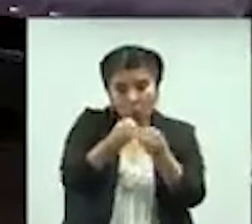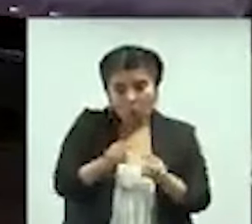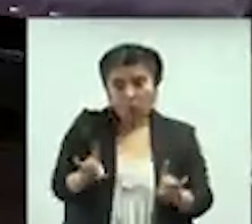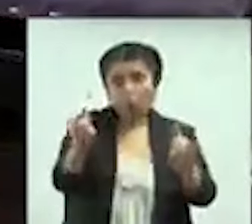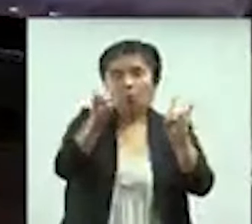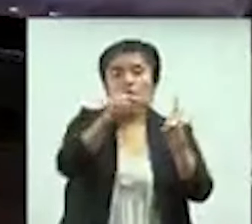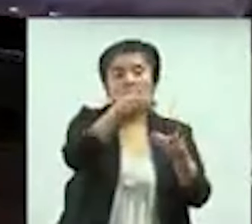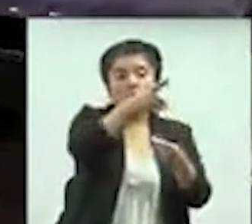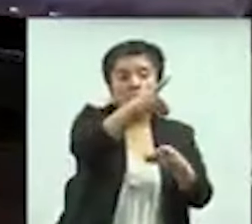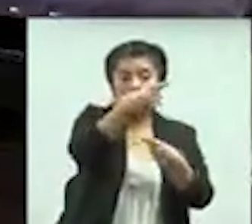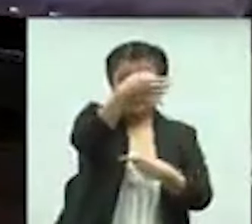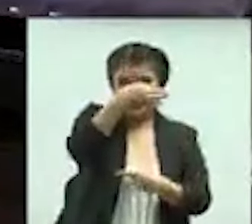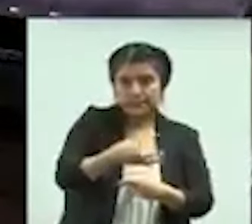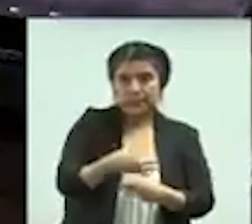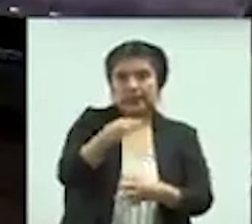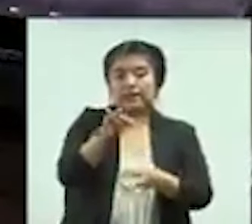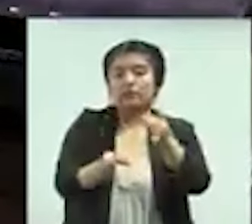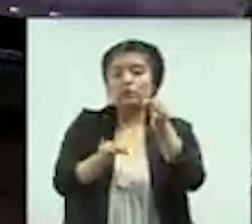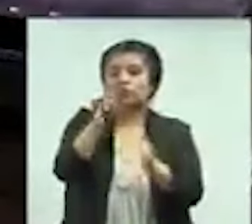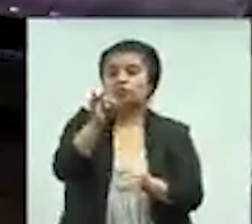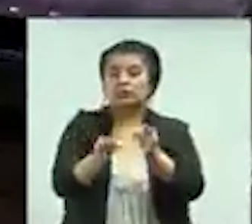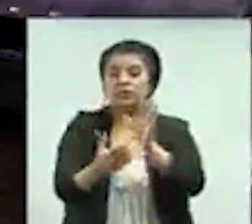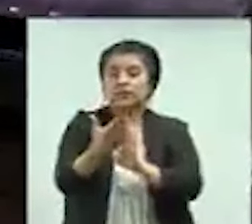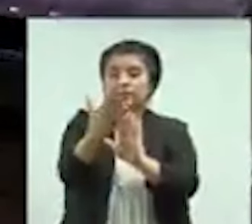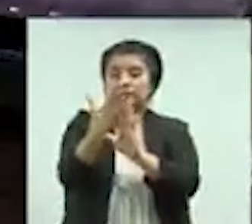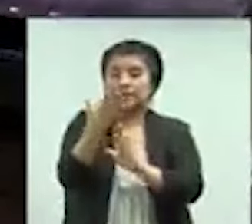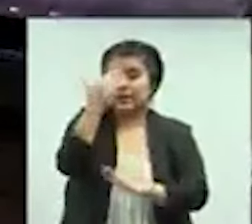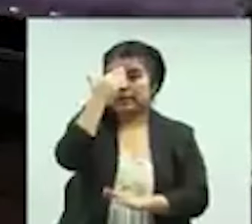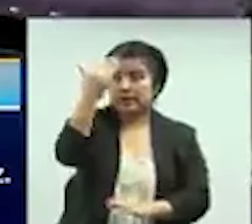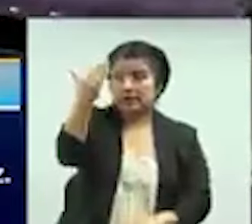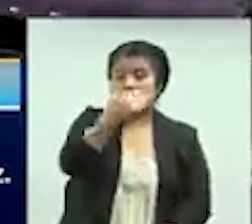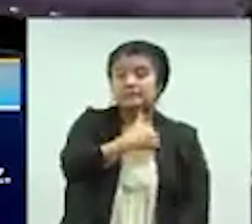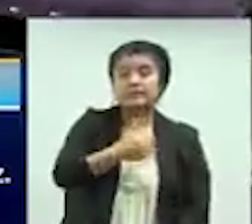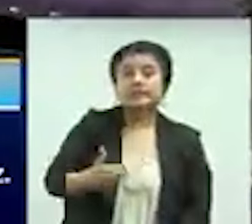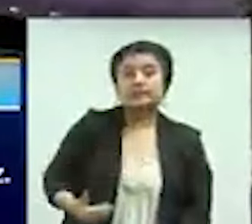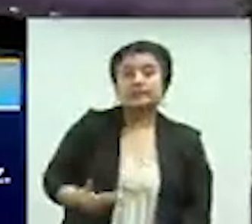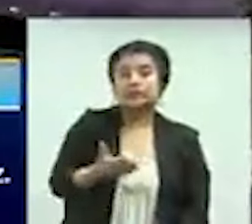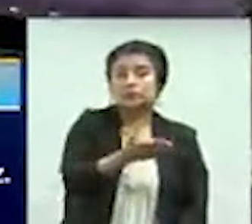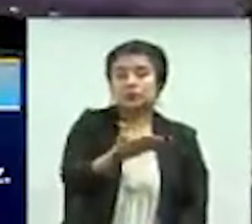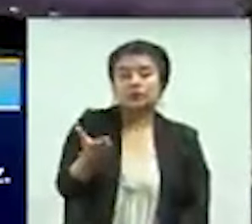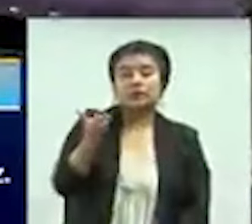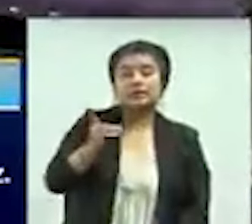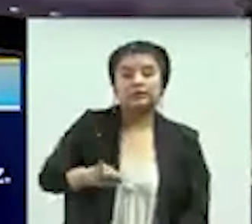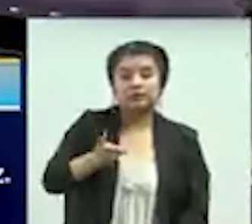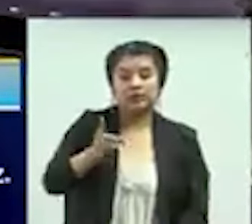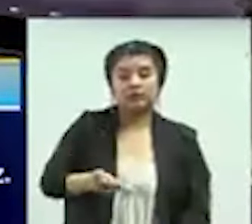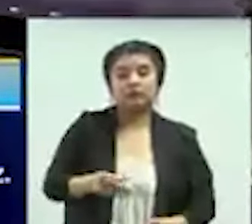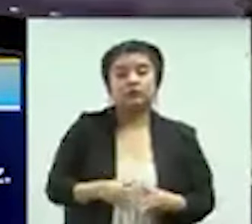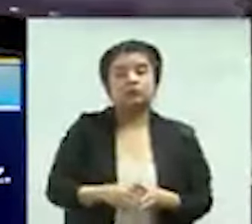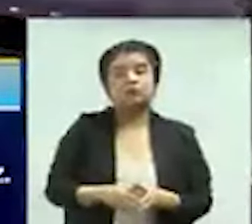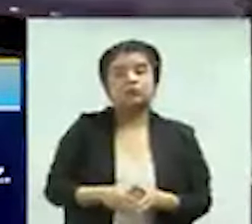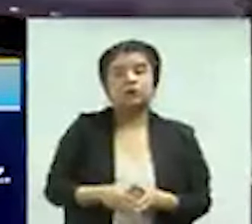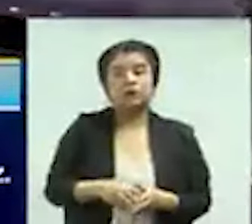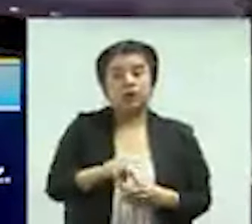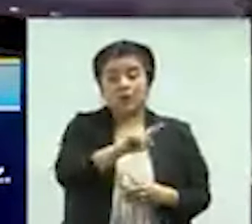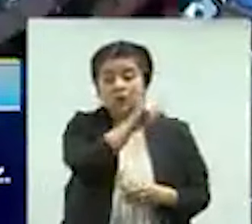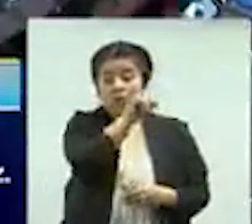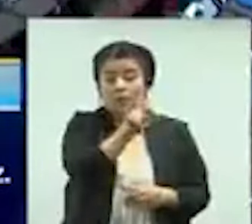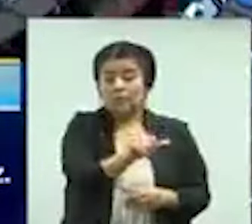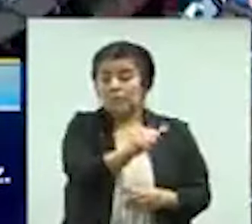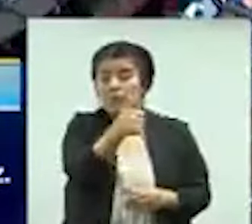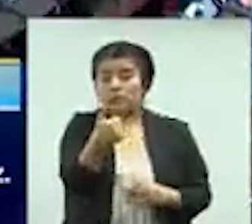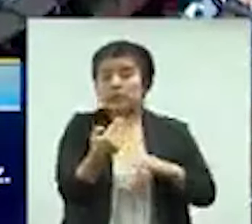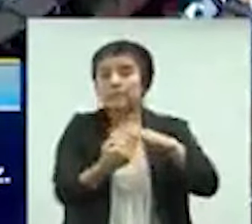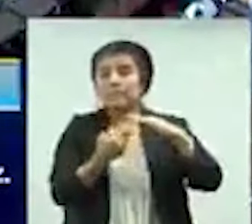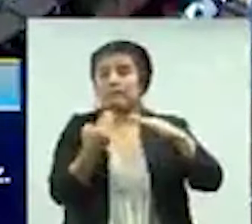la Corte Internacional de Justicia. Gracias, señor presidente. Honorable Pleno. Para realizar la siguiente pregunta